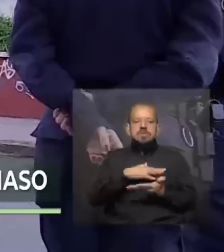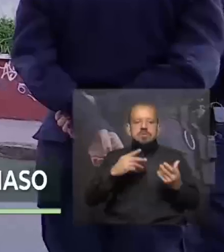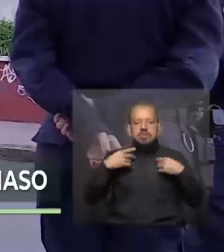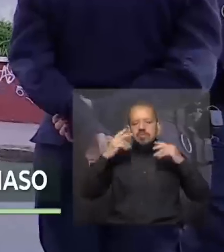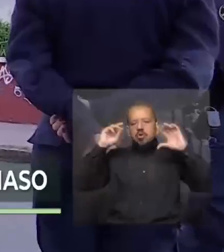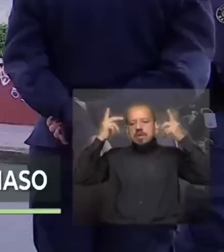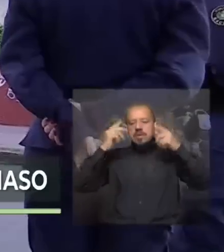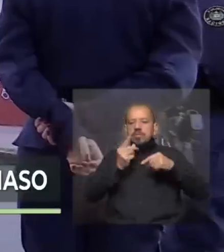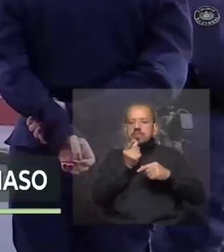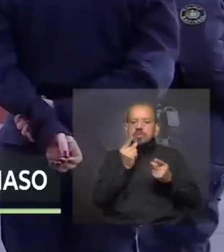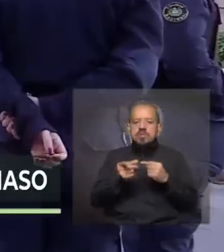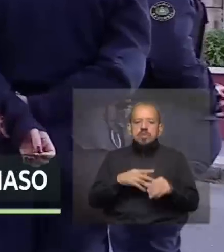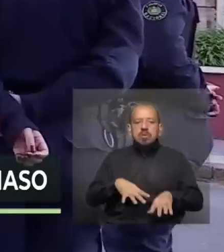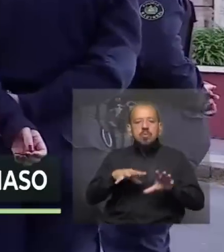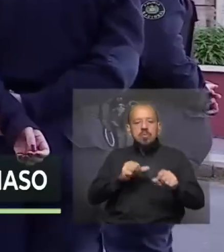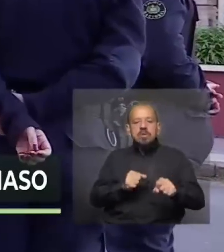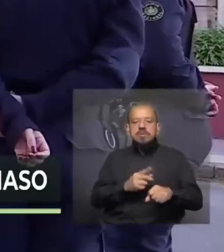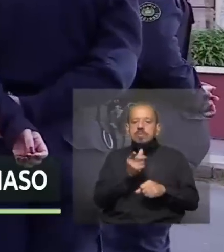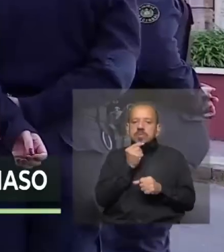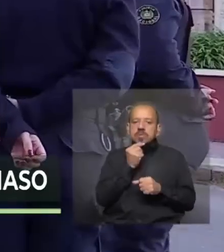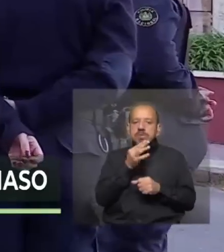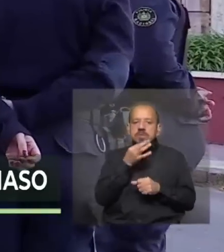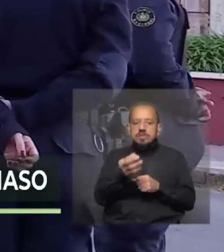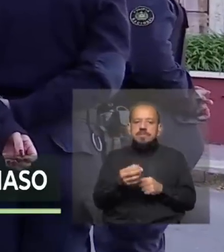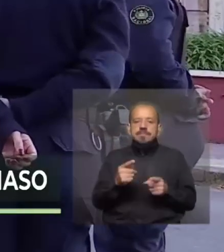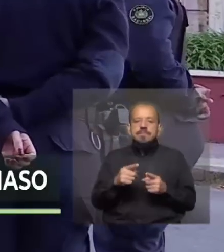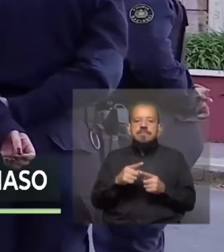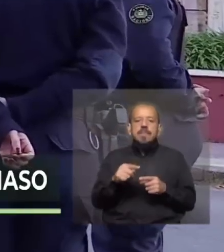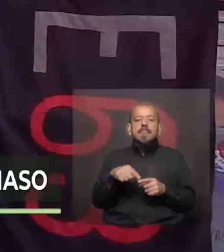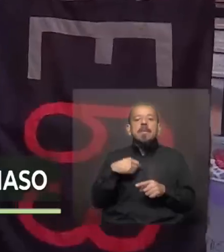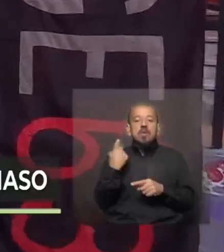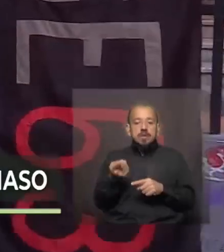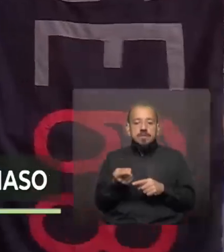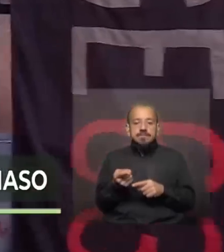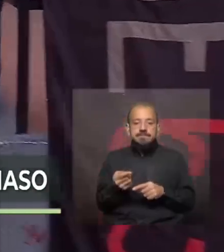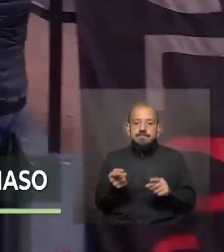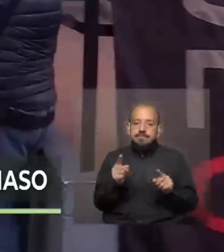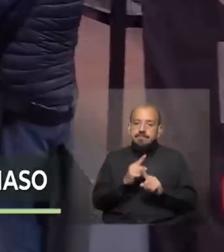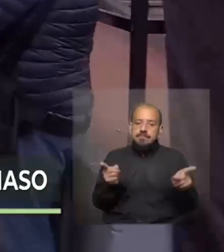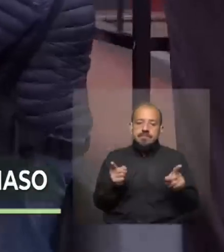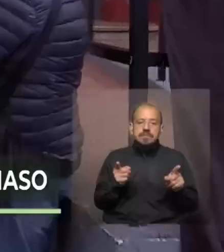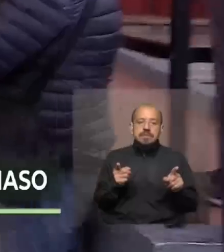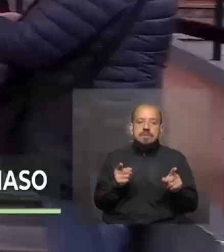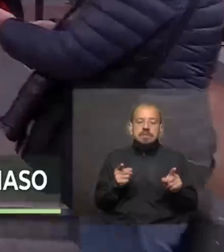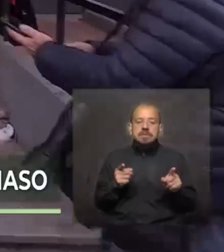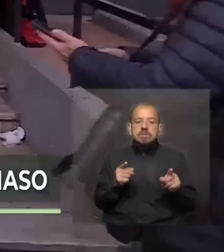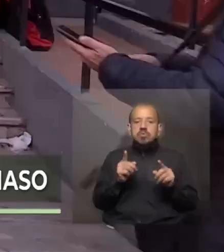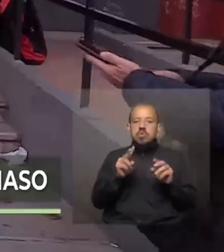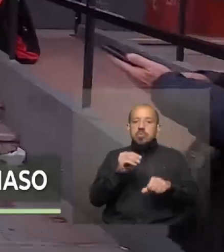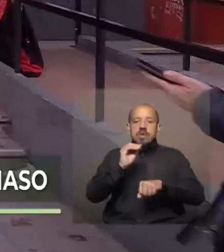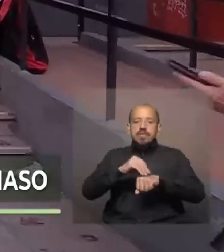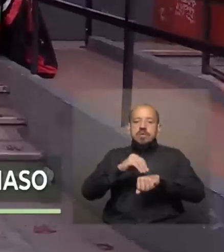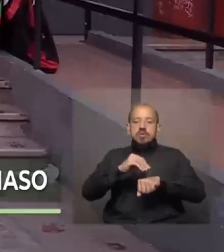policía cuando el Liceo estaba ocupado la policía dijo que a la siguiente vez que se ocupara no iba a haber una intimación como correspondería